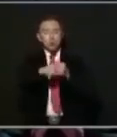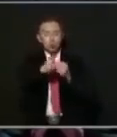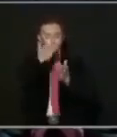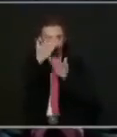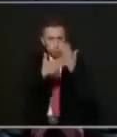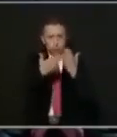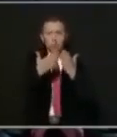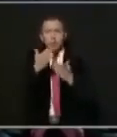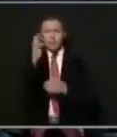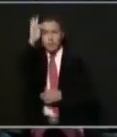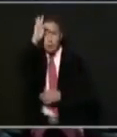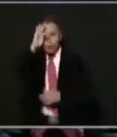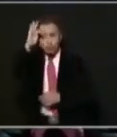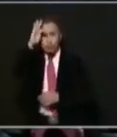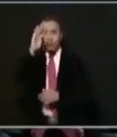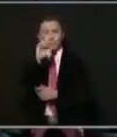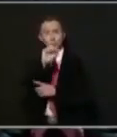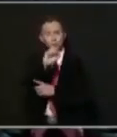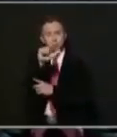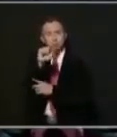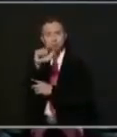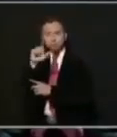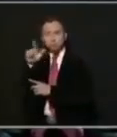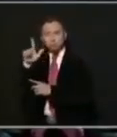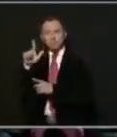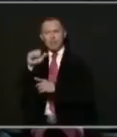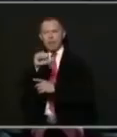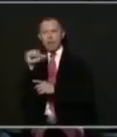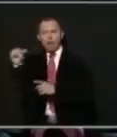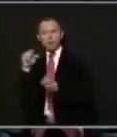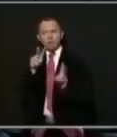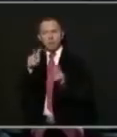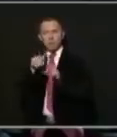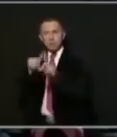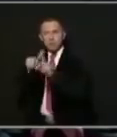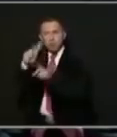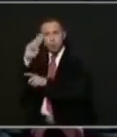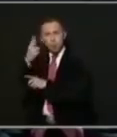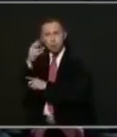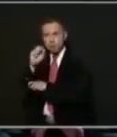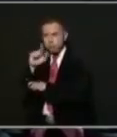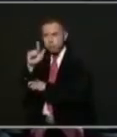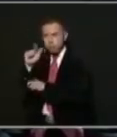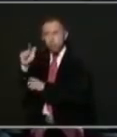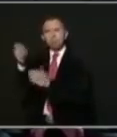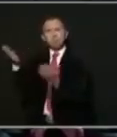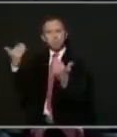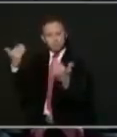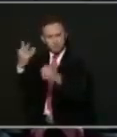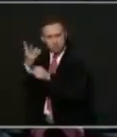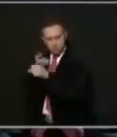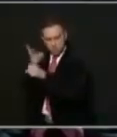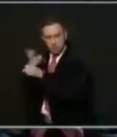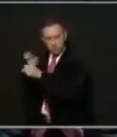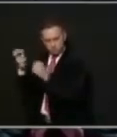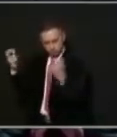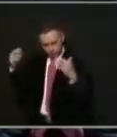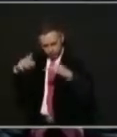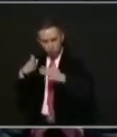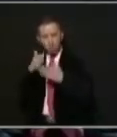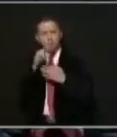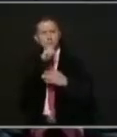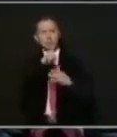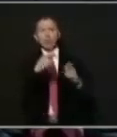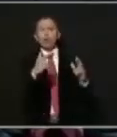filósofos y profesionales de otras disciplinas, así como a religiosos, a